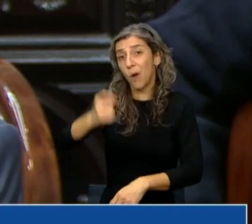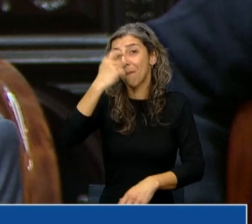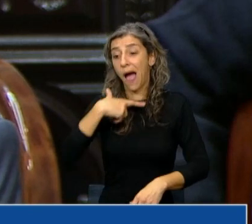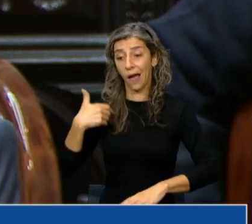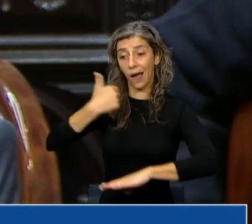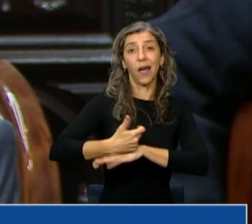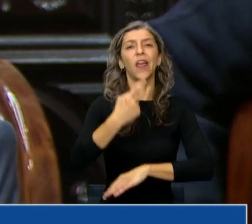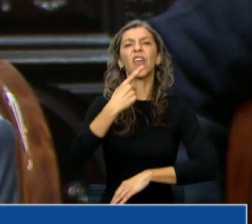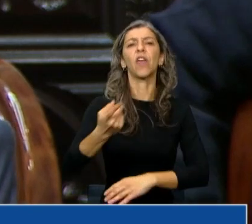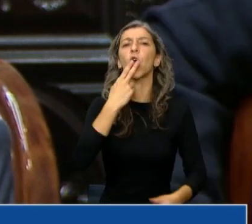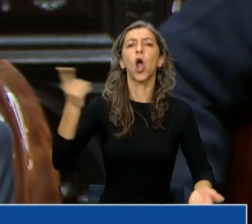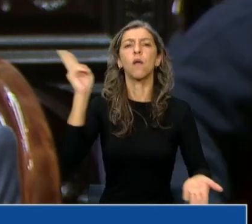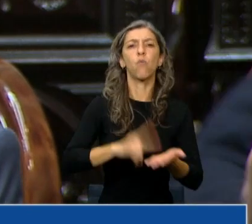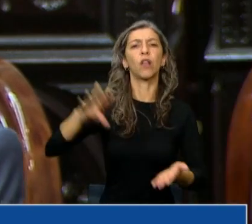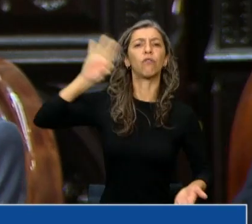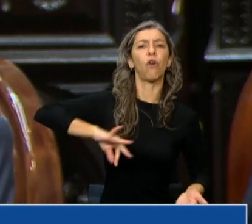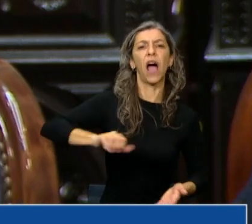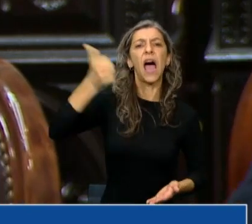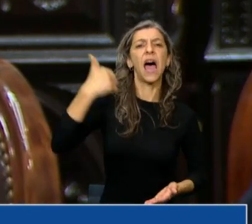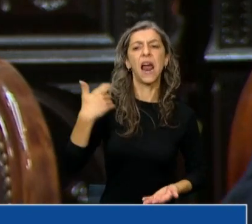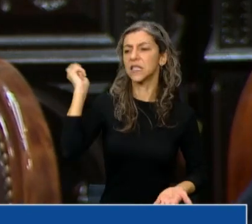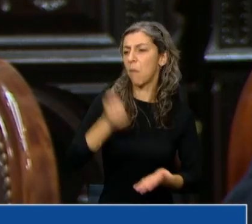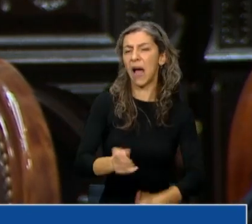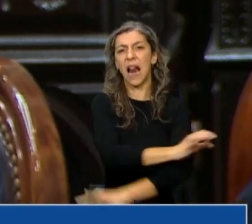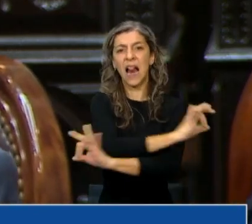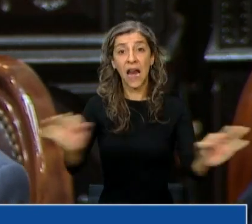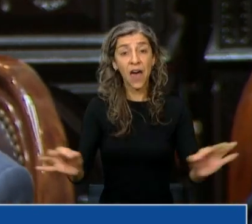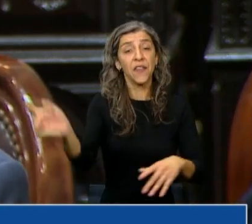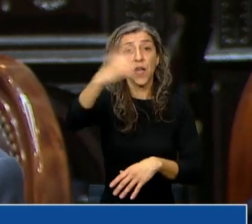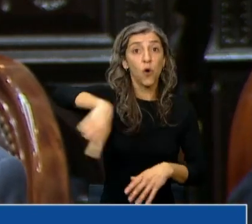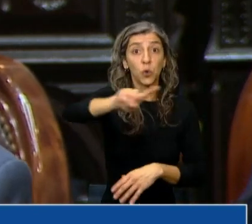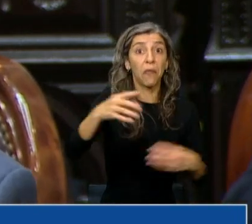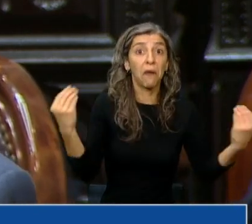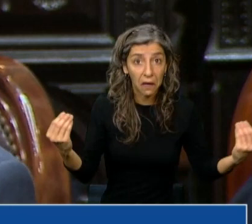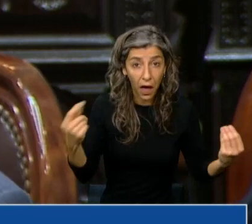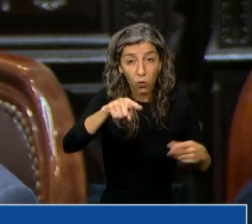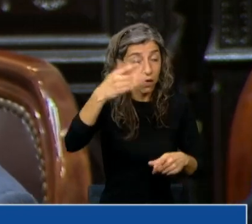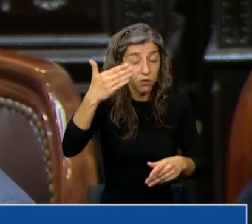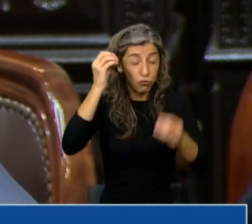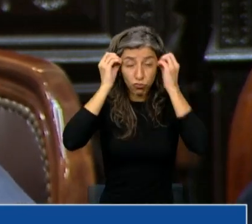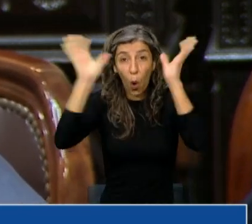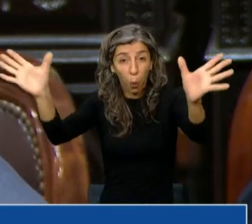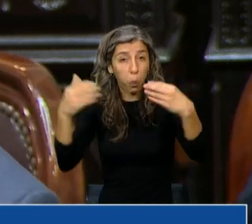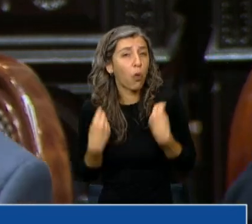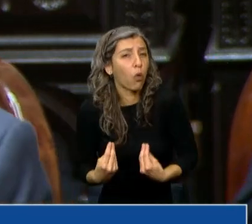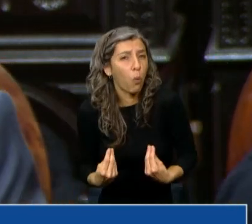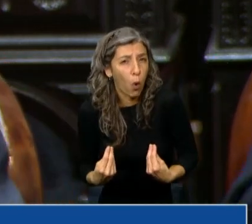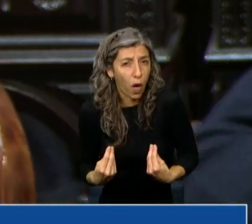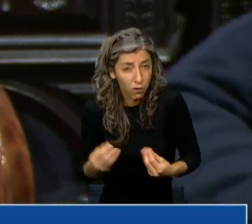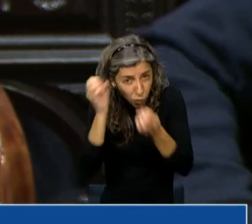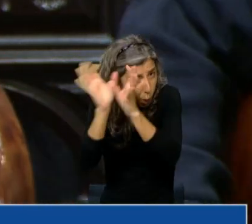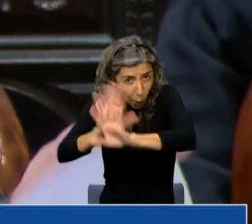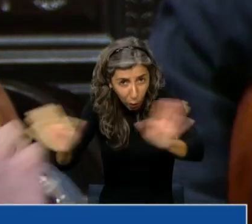en mi gobierno nadie va a pagar ganancias. Fingieron demencia y no le avisaron, o fingen demencia ahora. ¿Cómo es la cosa con